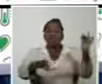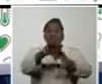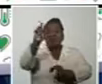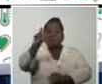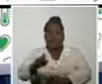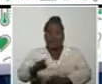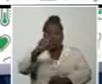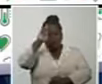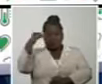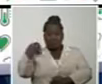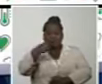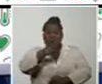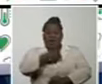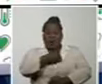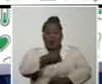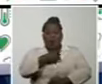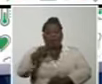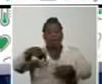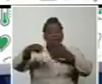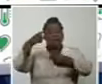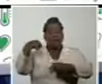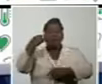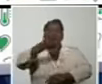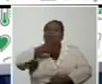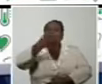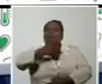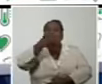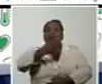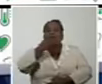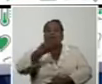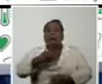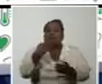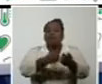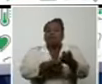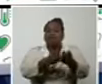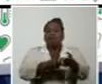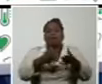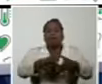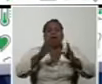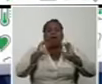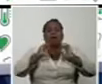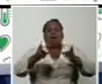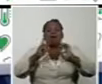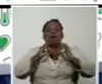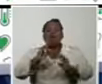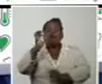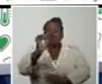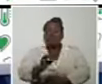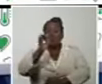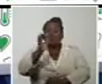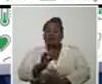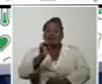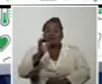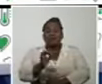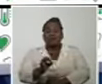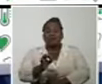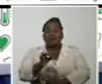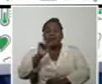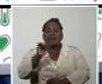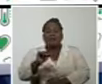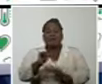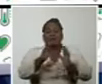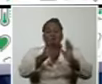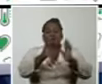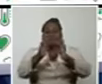Cruz, quienes en la jornada de ayer dieron continuidad a la habitual reunión que de algún modo va particularizando en cada